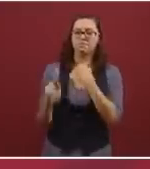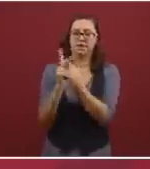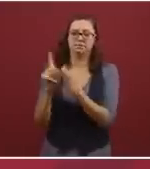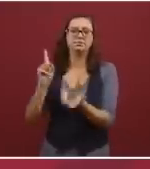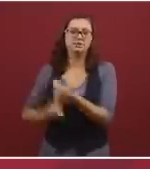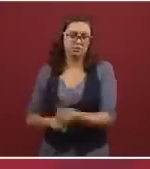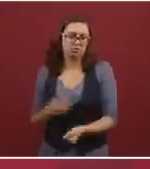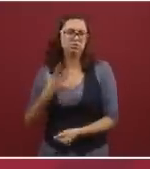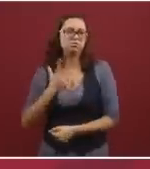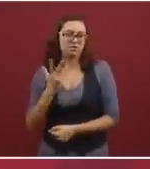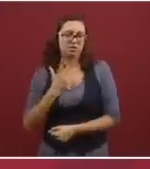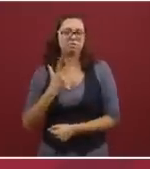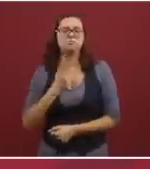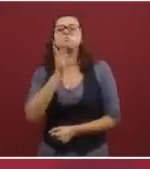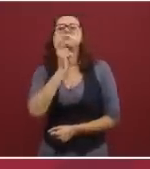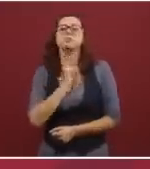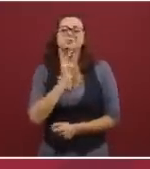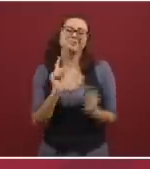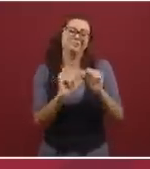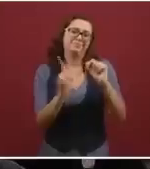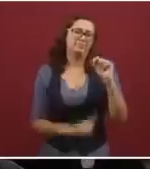nosotros tenemos este recurso.